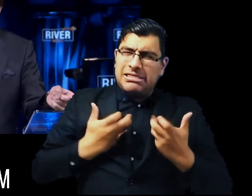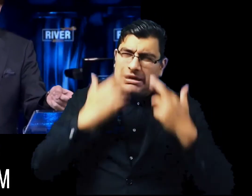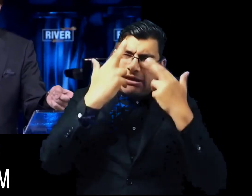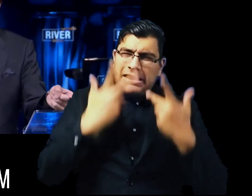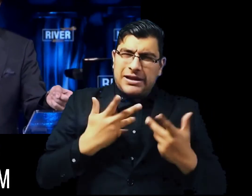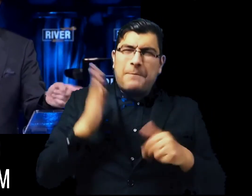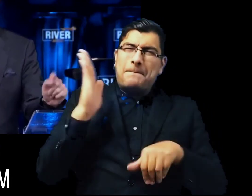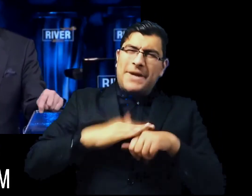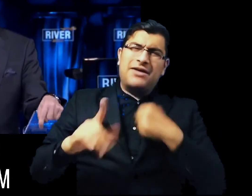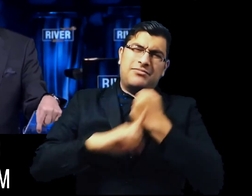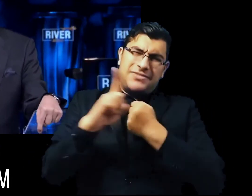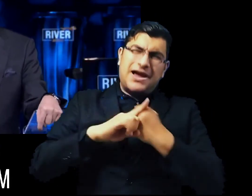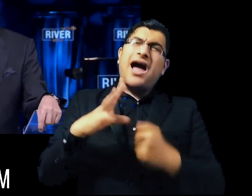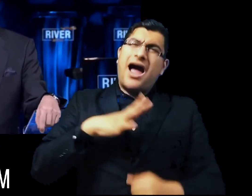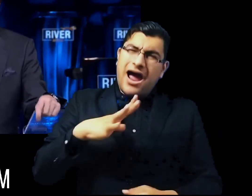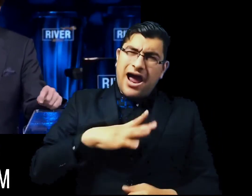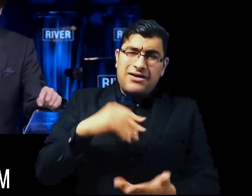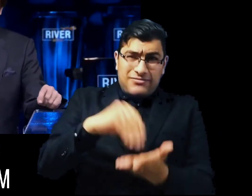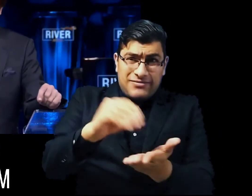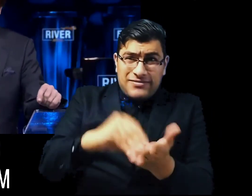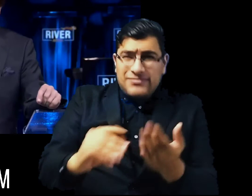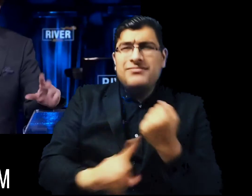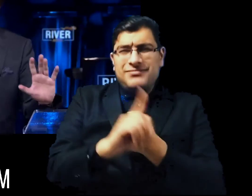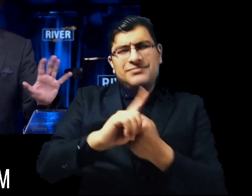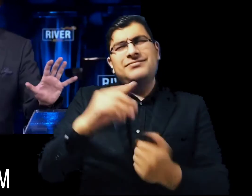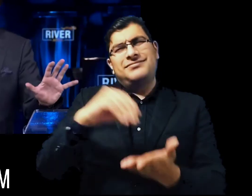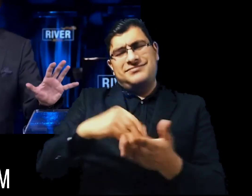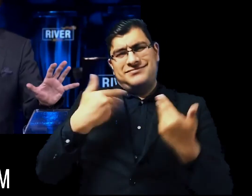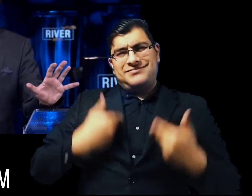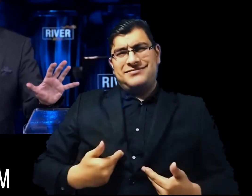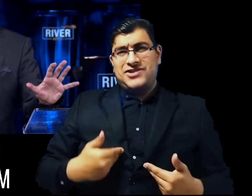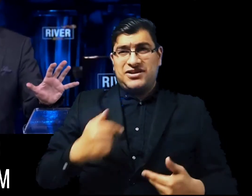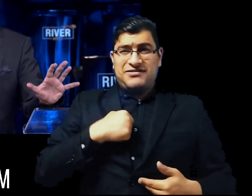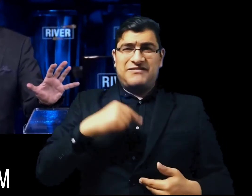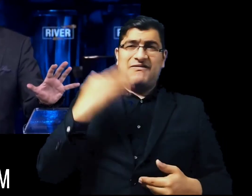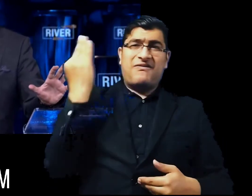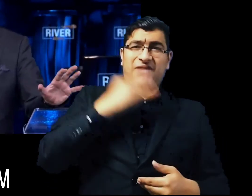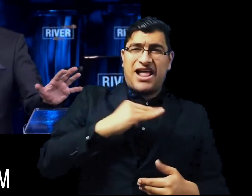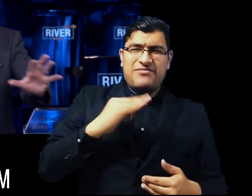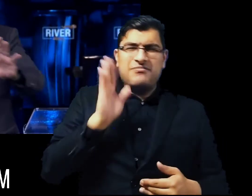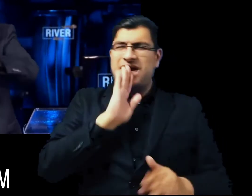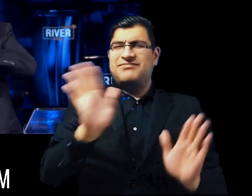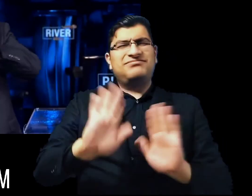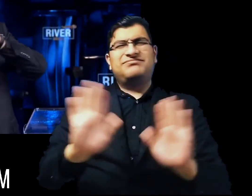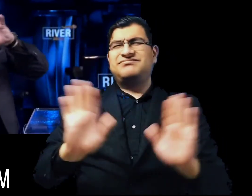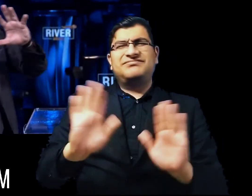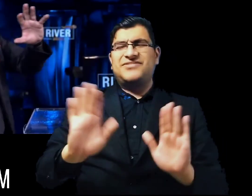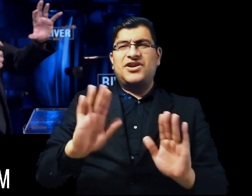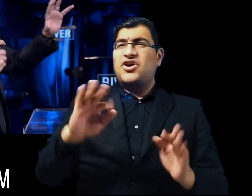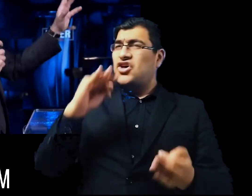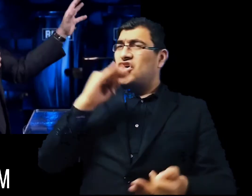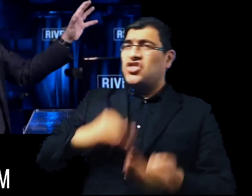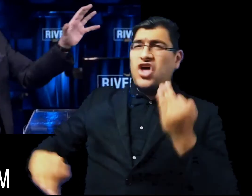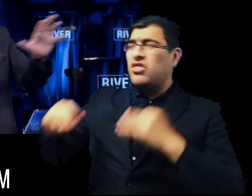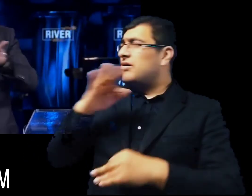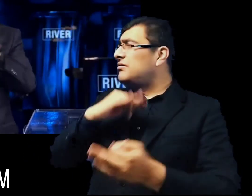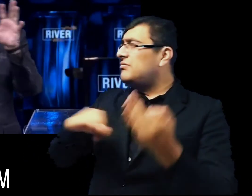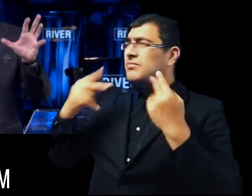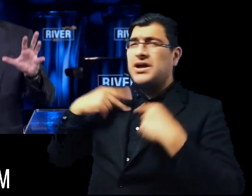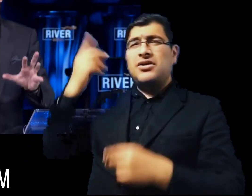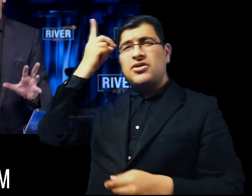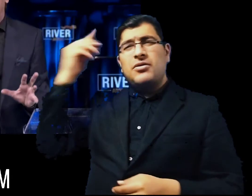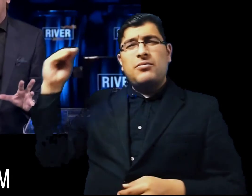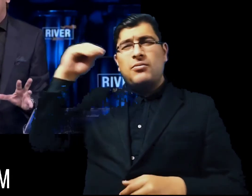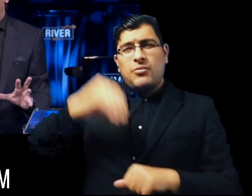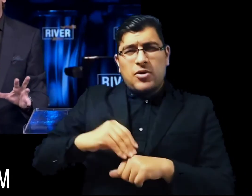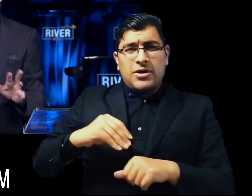más problemas haya tenido y sigue teniendo. No es falsa modestia. De todos los carteros que Dios ya haya podido